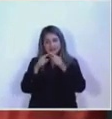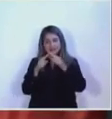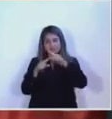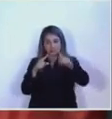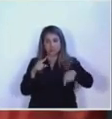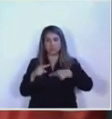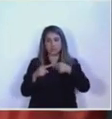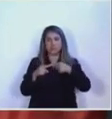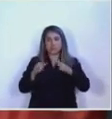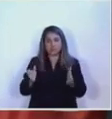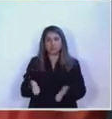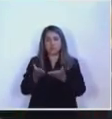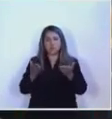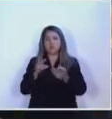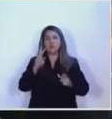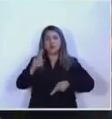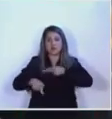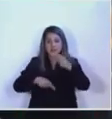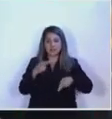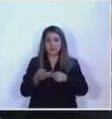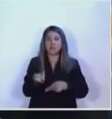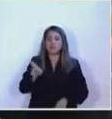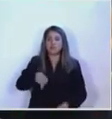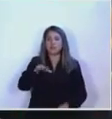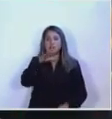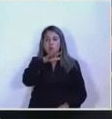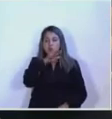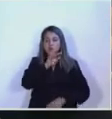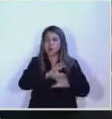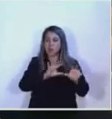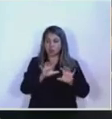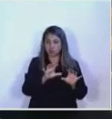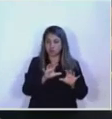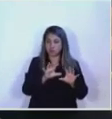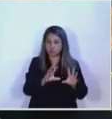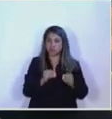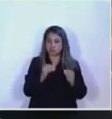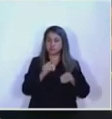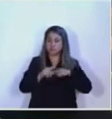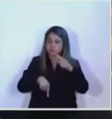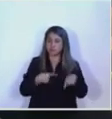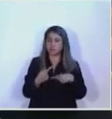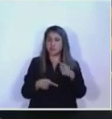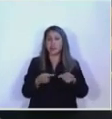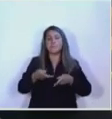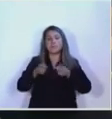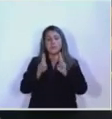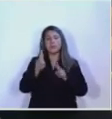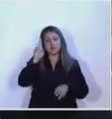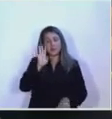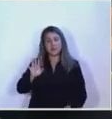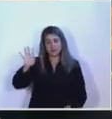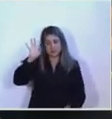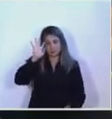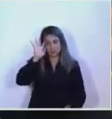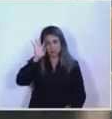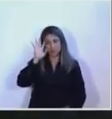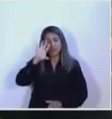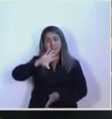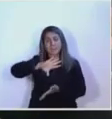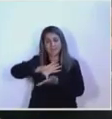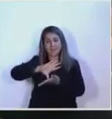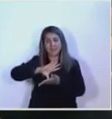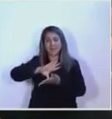la que promovamos el reciclaje y la reutilización de los recursos. Y aquí, permítanme una reflexión. Un país